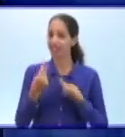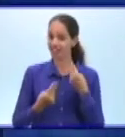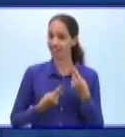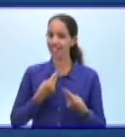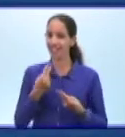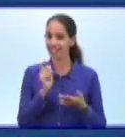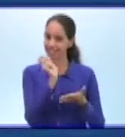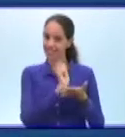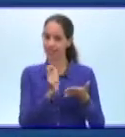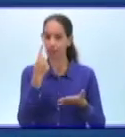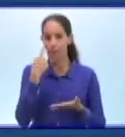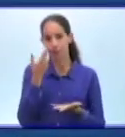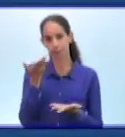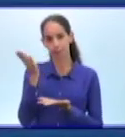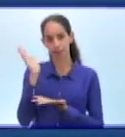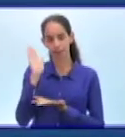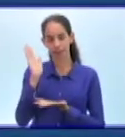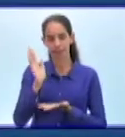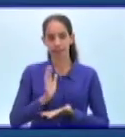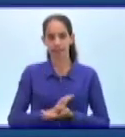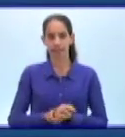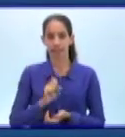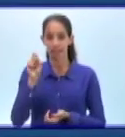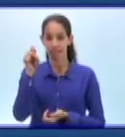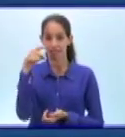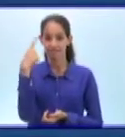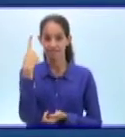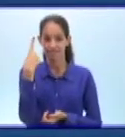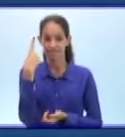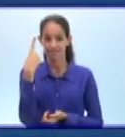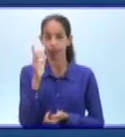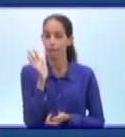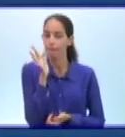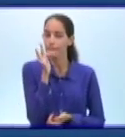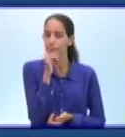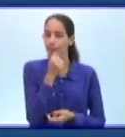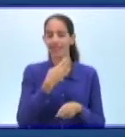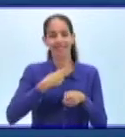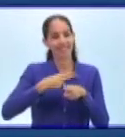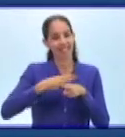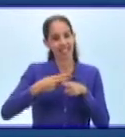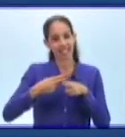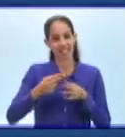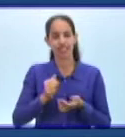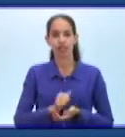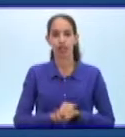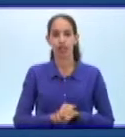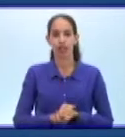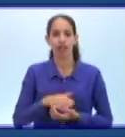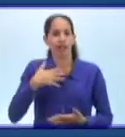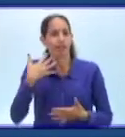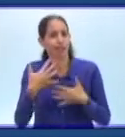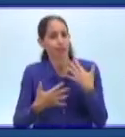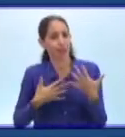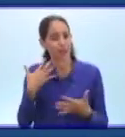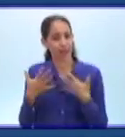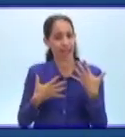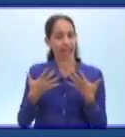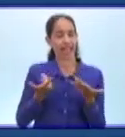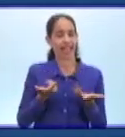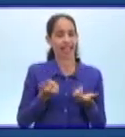anoté las mías. Primero, es una bella historia, historia polémica o no,